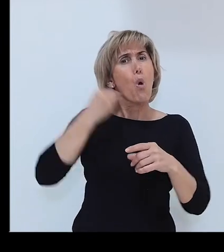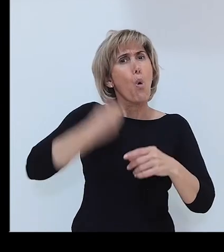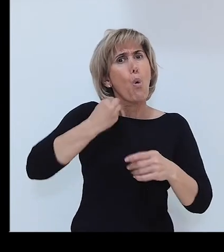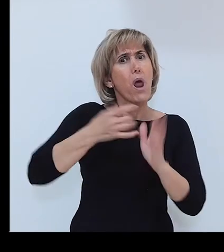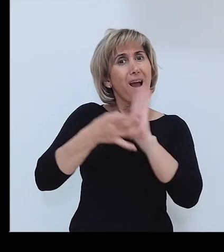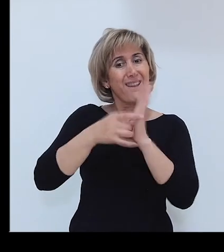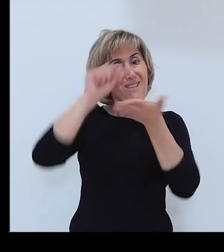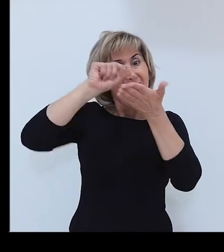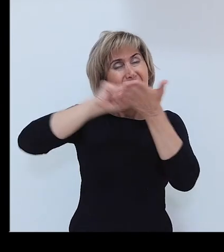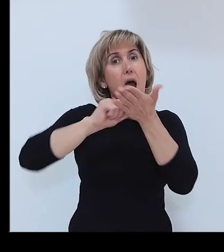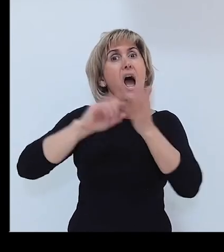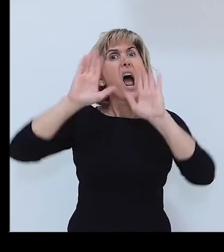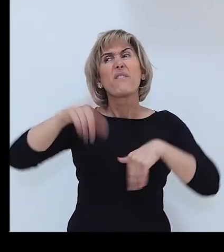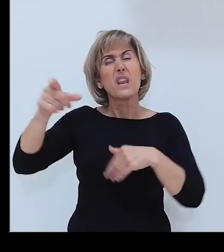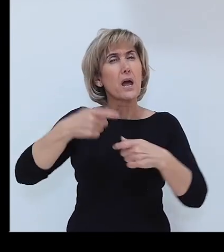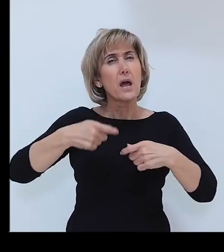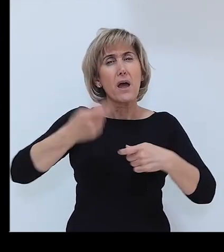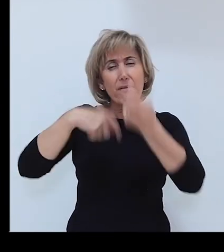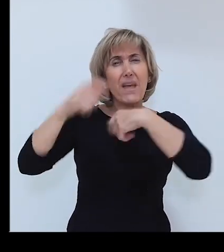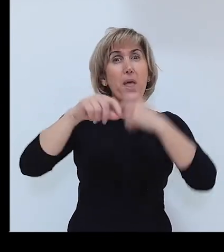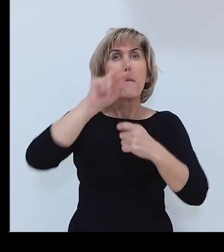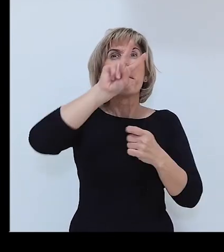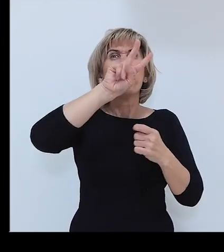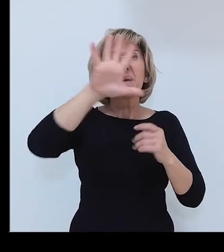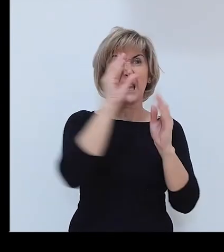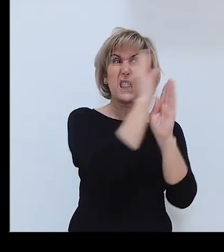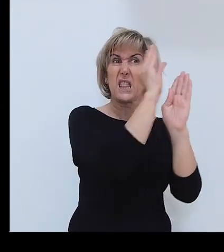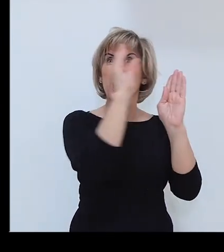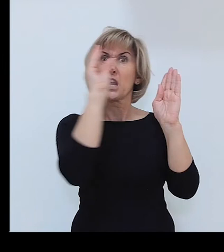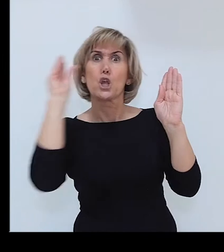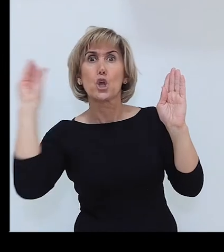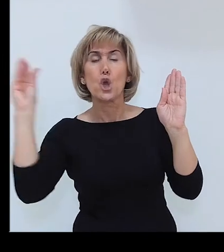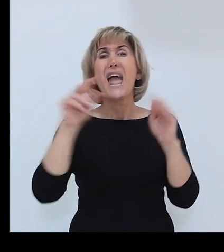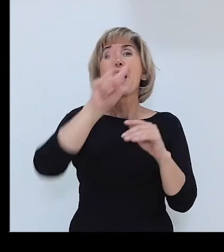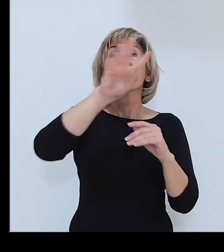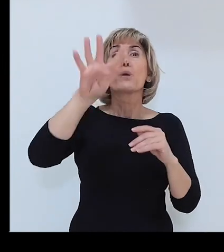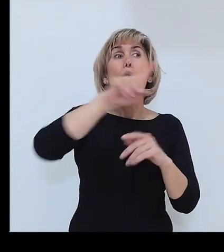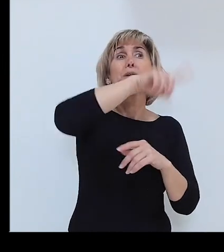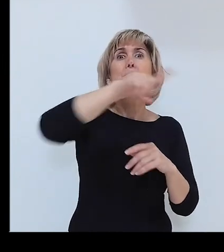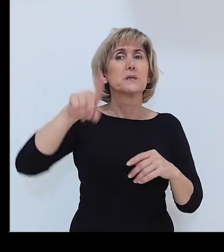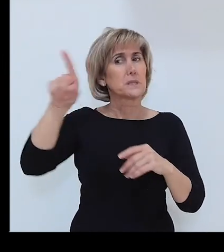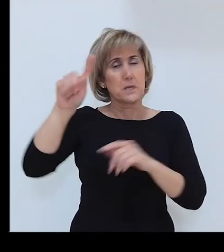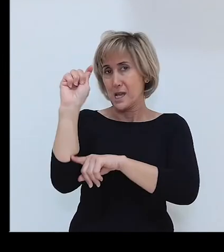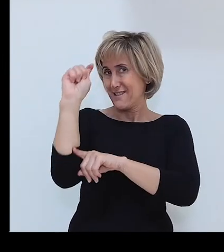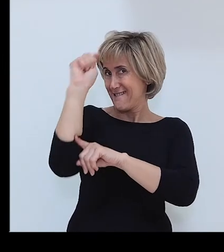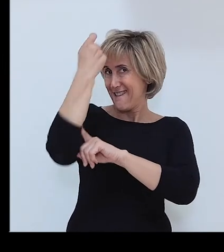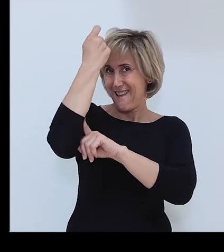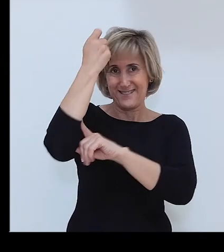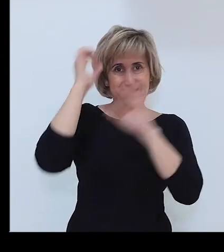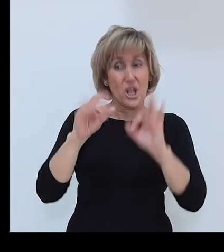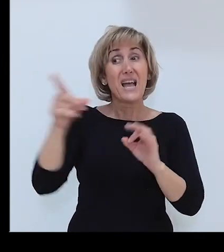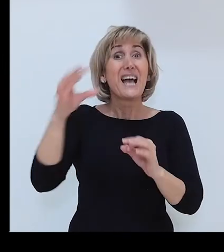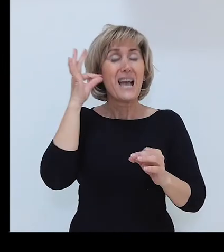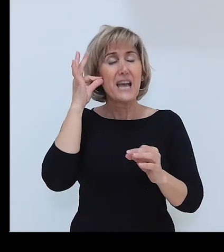claro, escribía de su obra, era tan buena que al final consiguió vender 25 volúmenes, escribir 25 volúmenes en